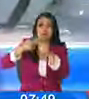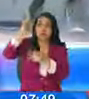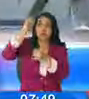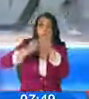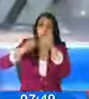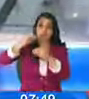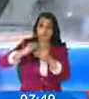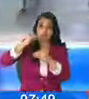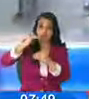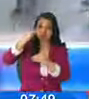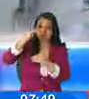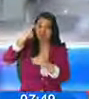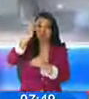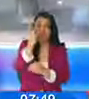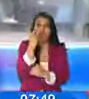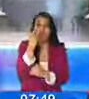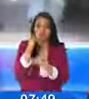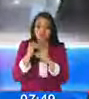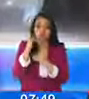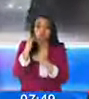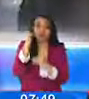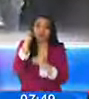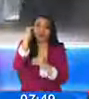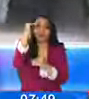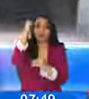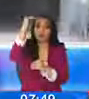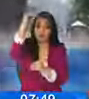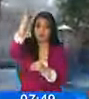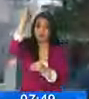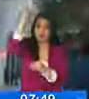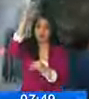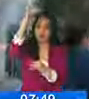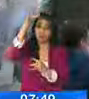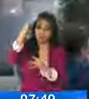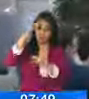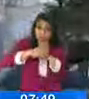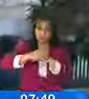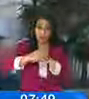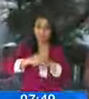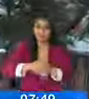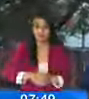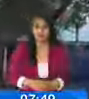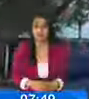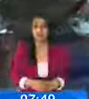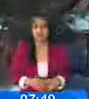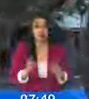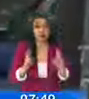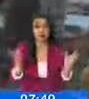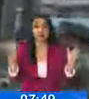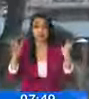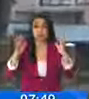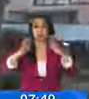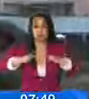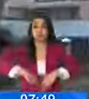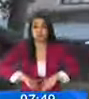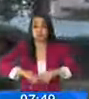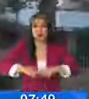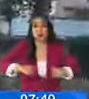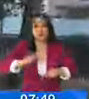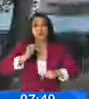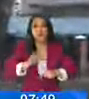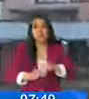el nivel 12, son 12 niveles. Hasta llegar hasta la parte de abajo, esperando que no colapse todo. La idea es hacerlo